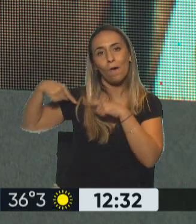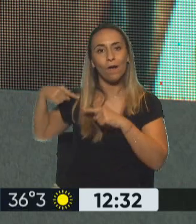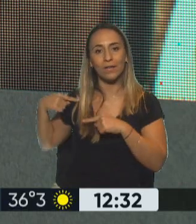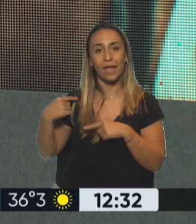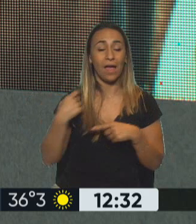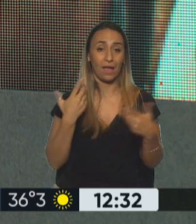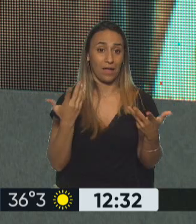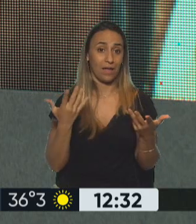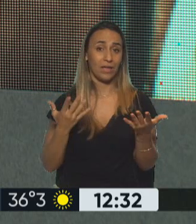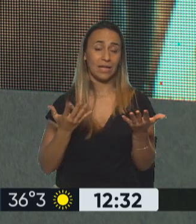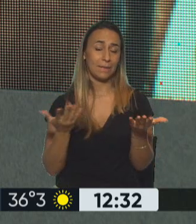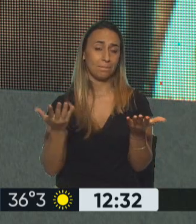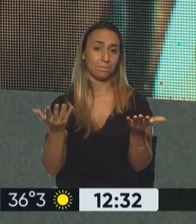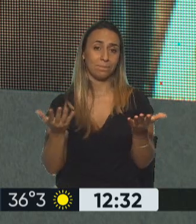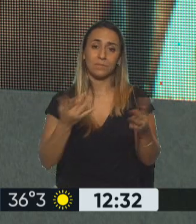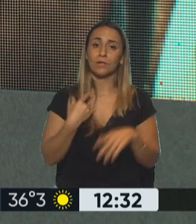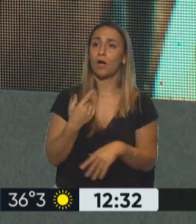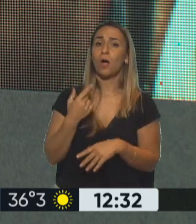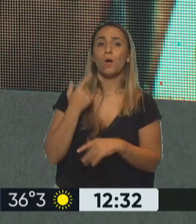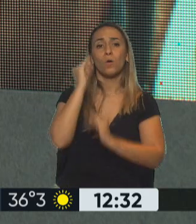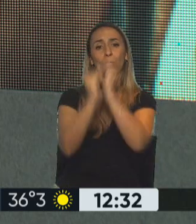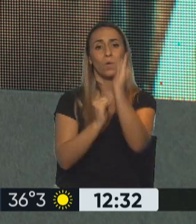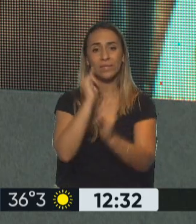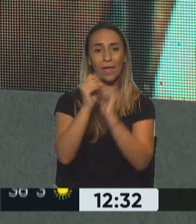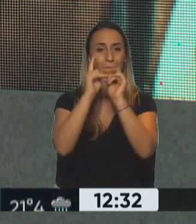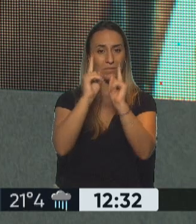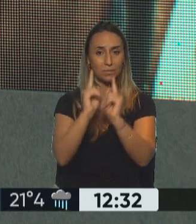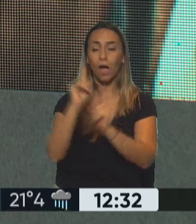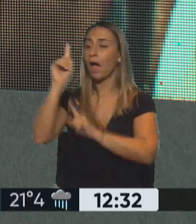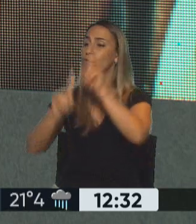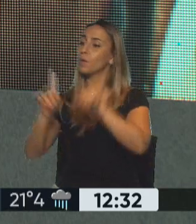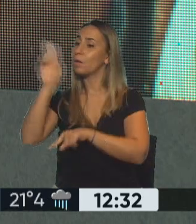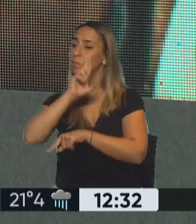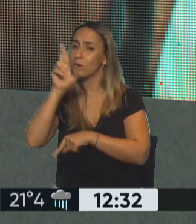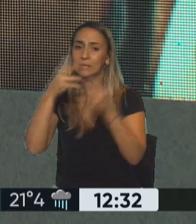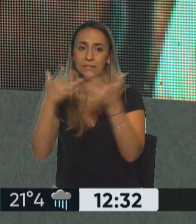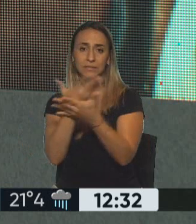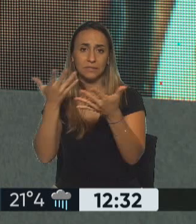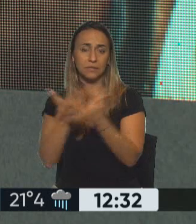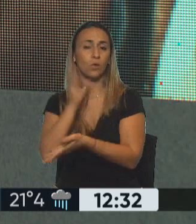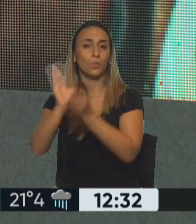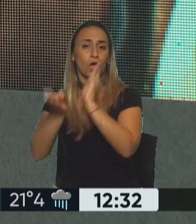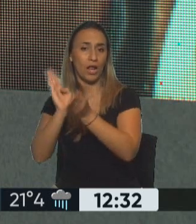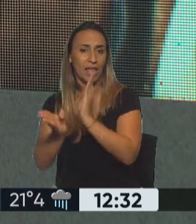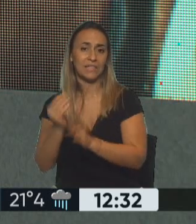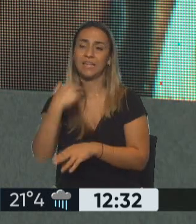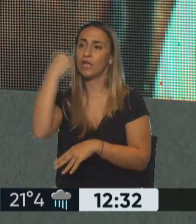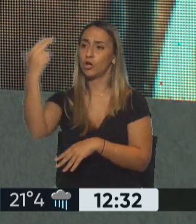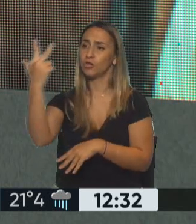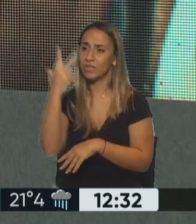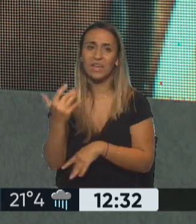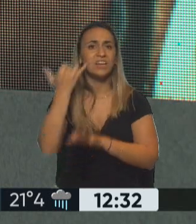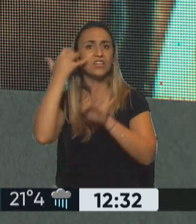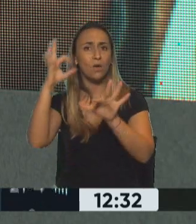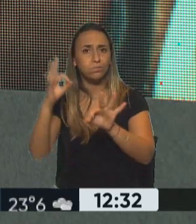bueno, una de las participantes que había sufrido violencia de género con 3 hijos, que estaba bueno, reinsertada